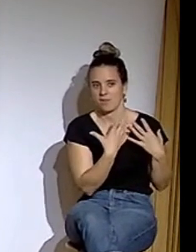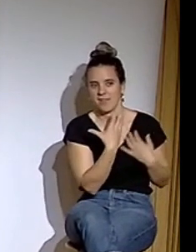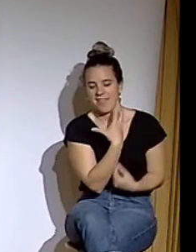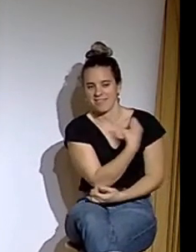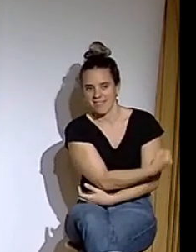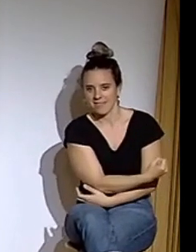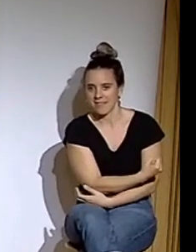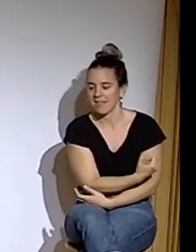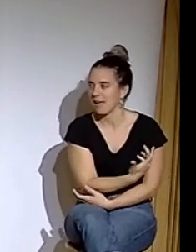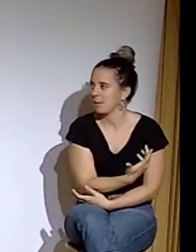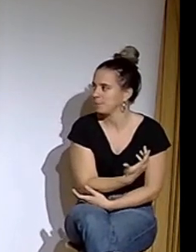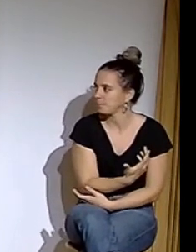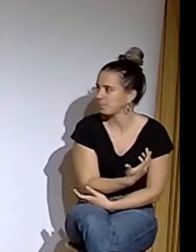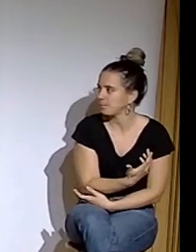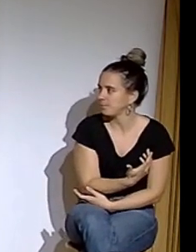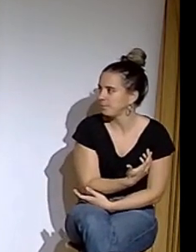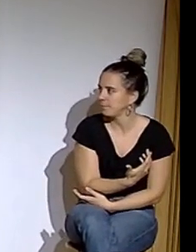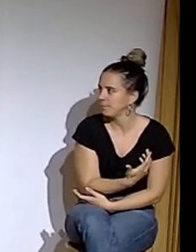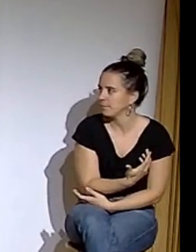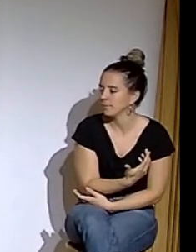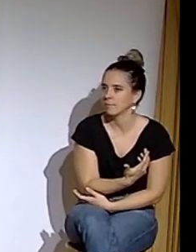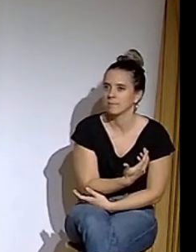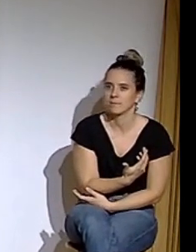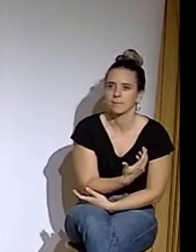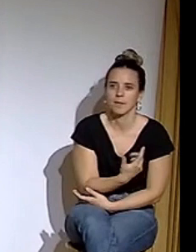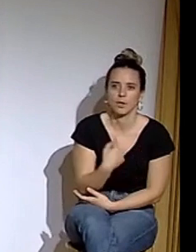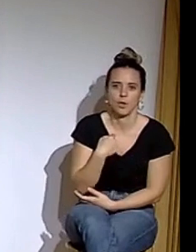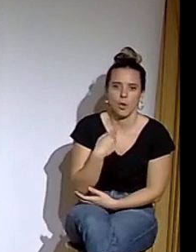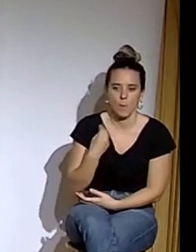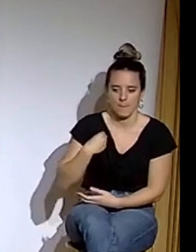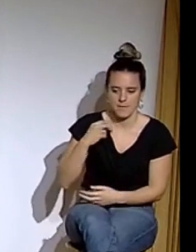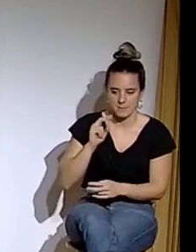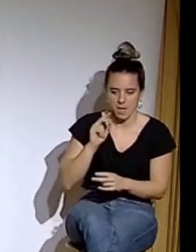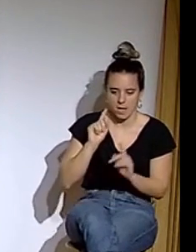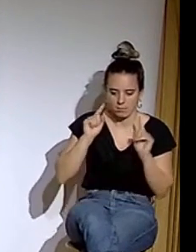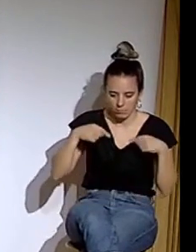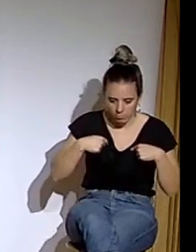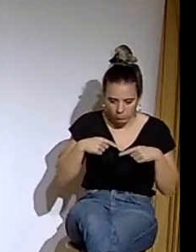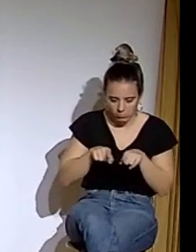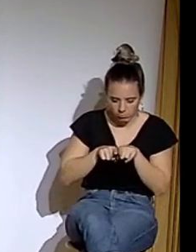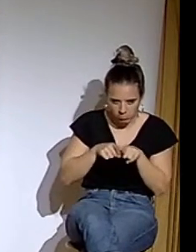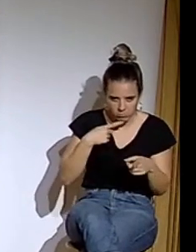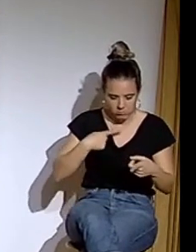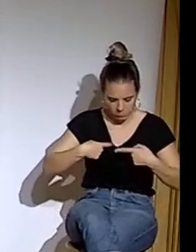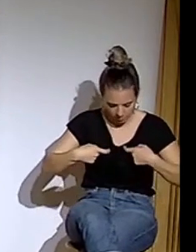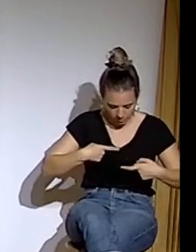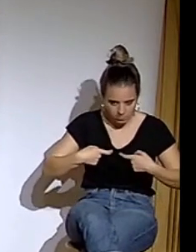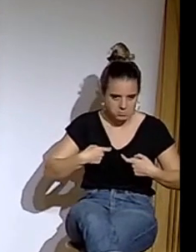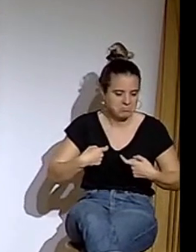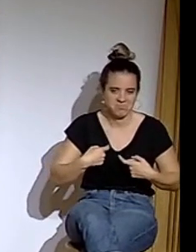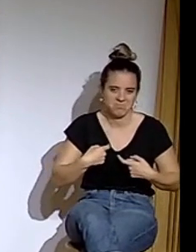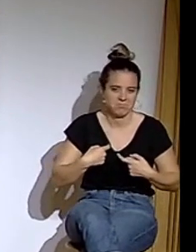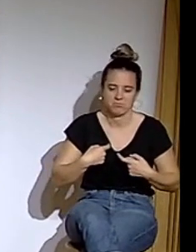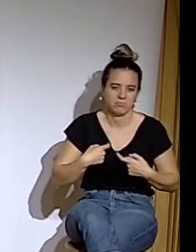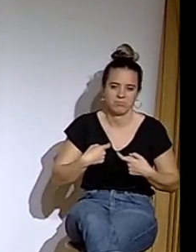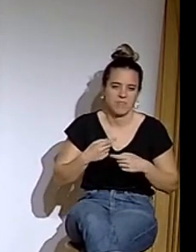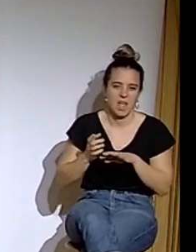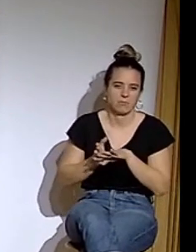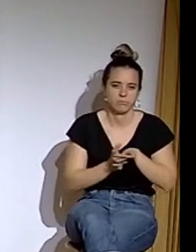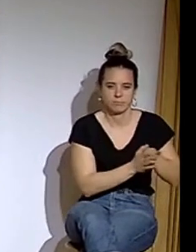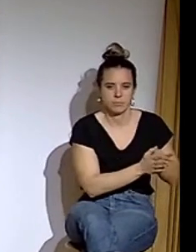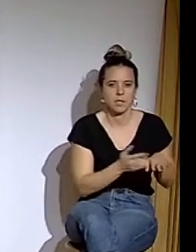ya no me cuestionaba tanto a mí misma porque veía que que la realidad que yo sentía era posible